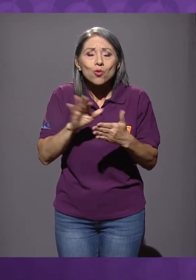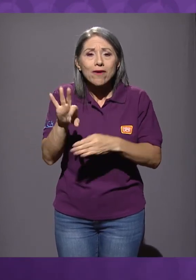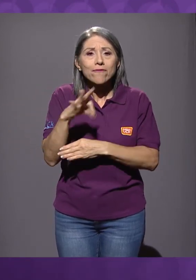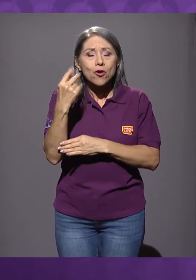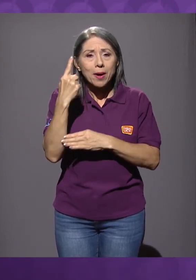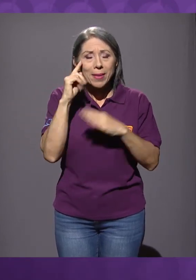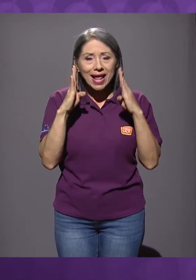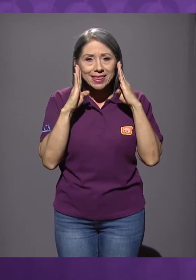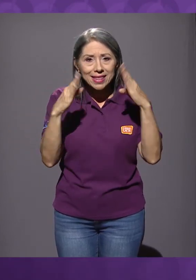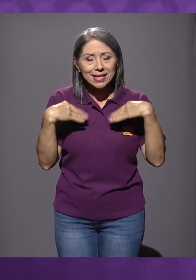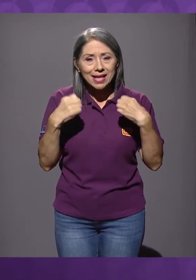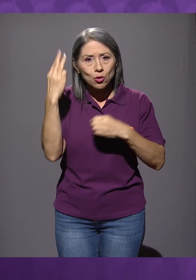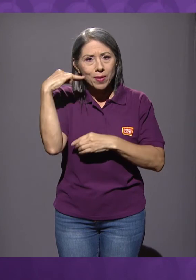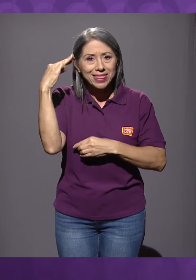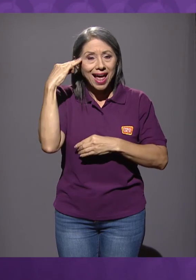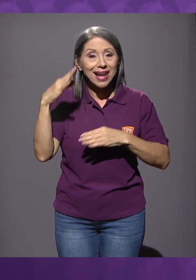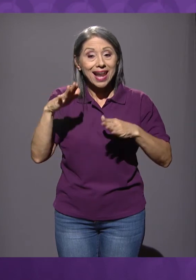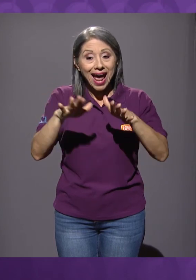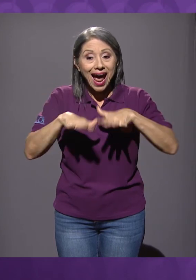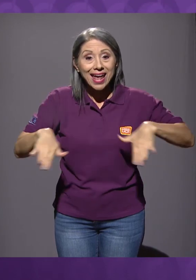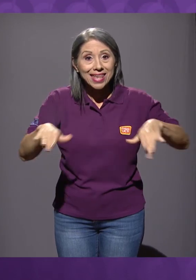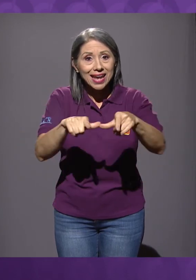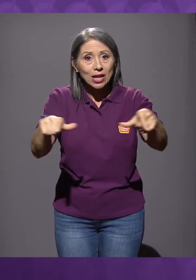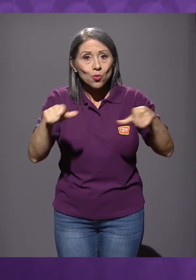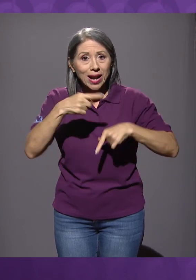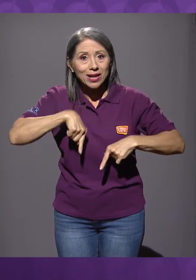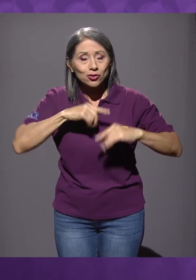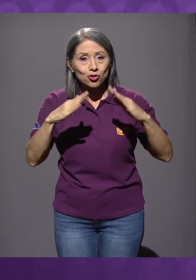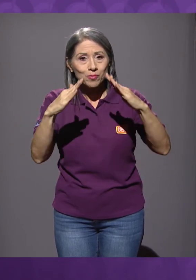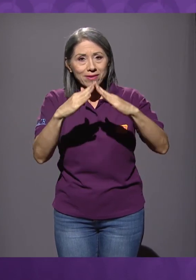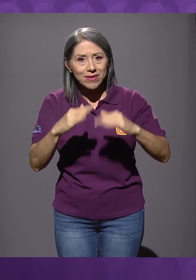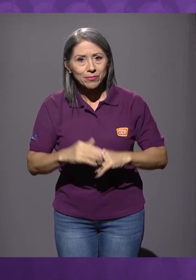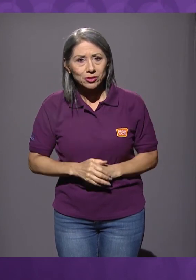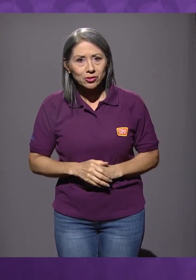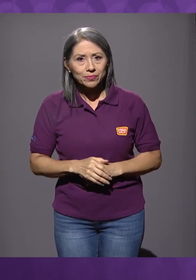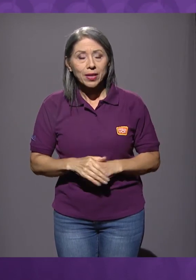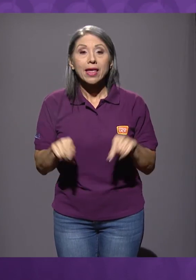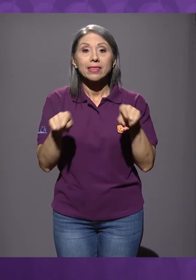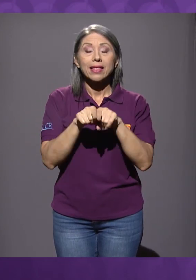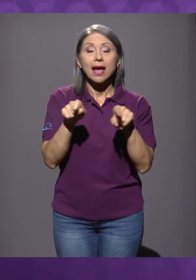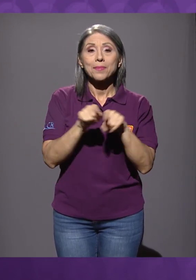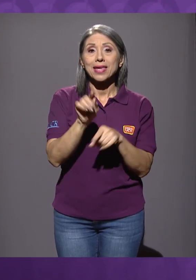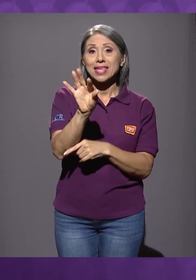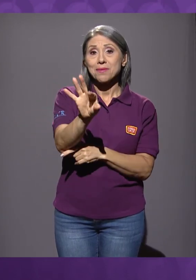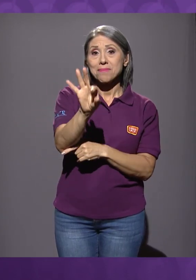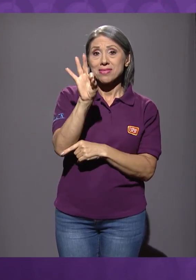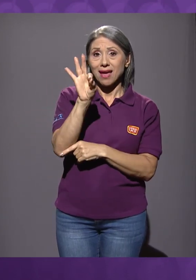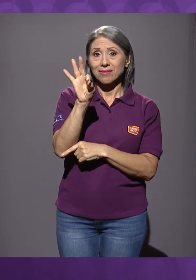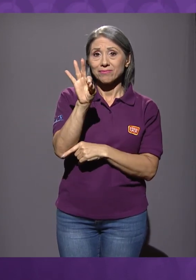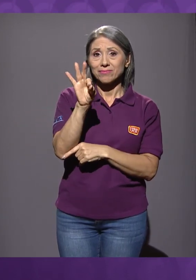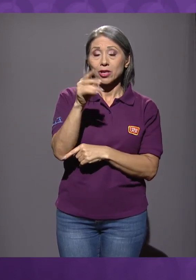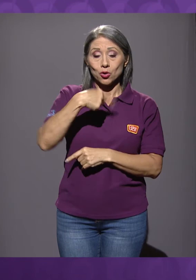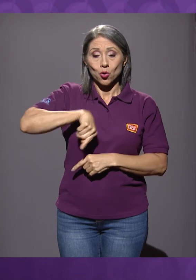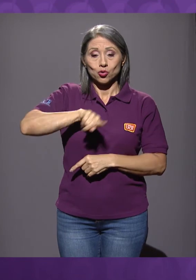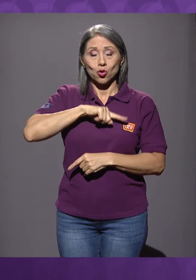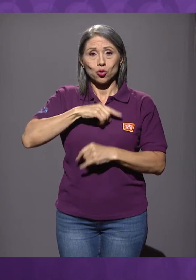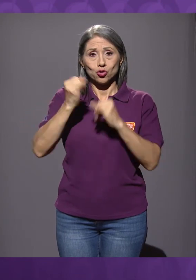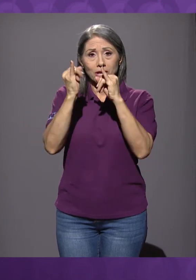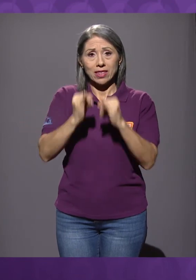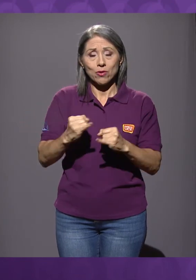gestionar nuestra salud mental. Así es, y también invitar a esa responsabilidad individual de prestar atención